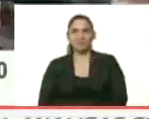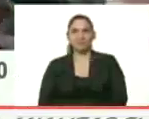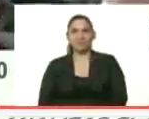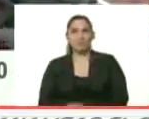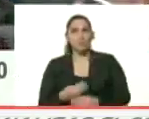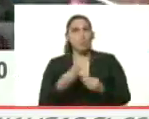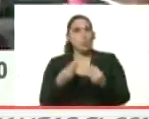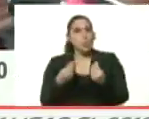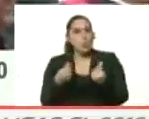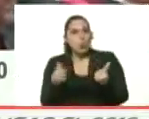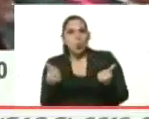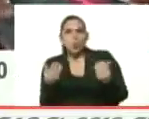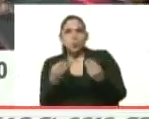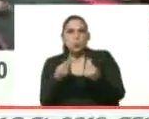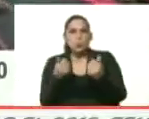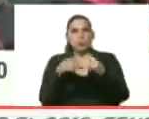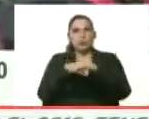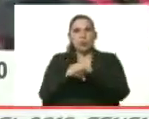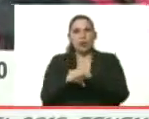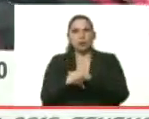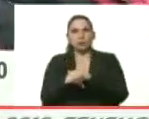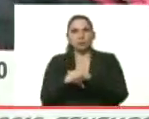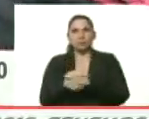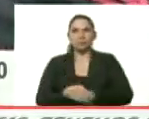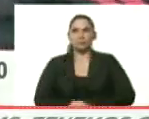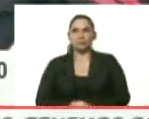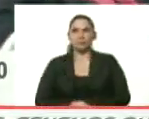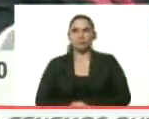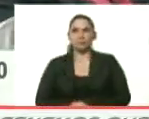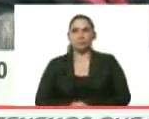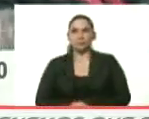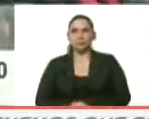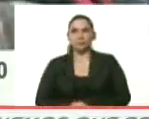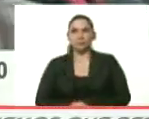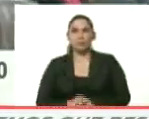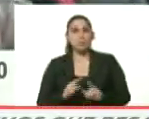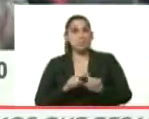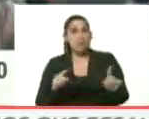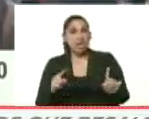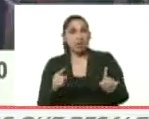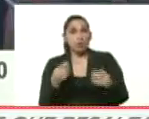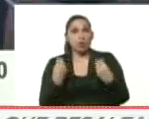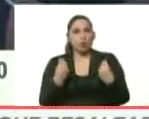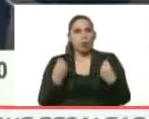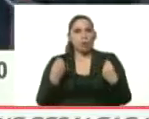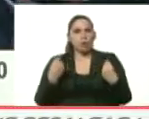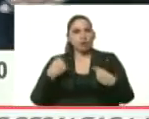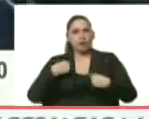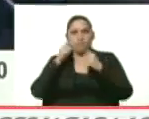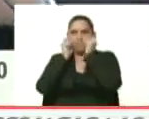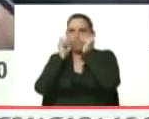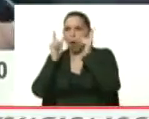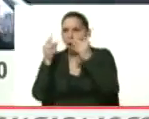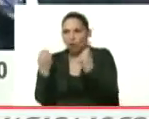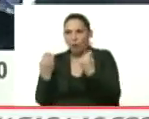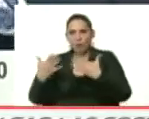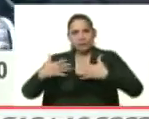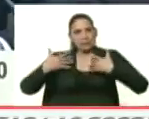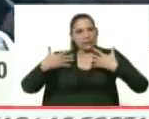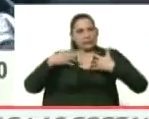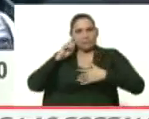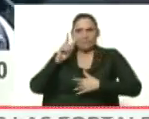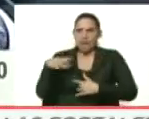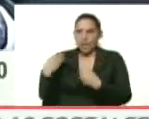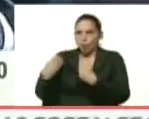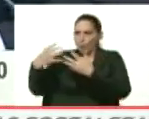Cómodos, miren, cómodos los zapatos. Pero así como me llevé una alegría tremenda de motivación de ver el